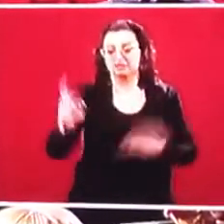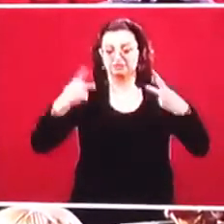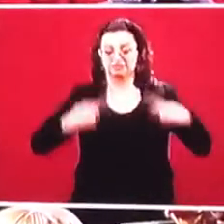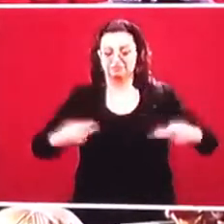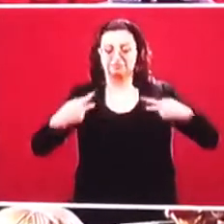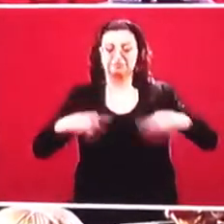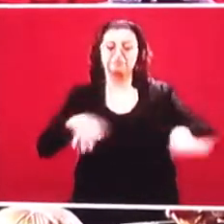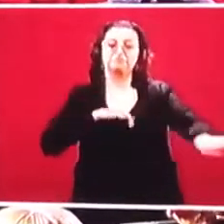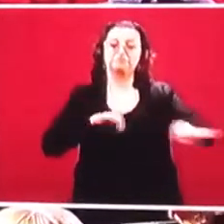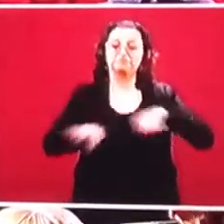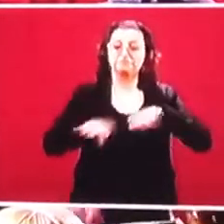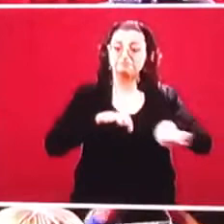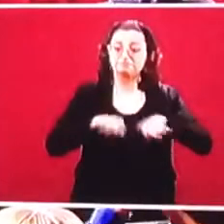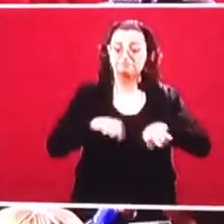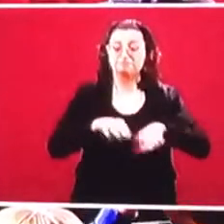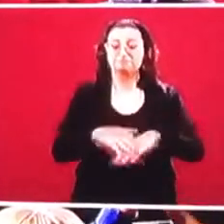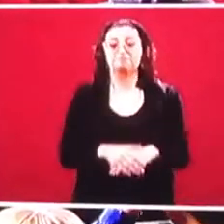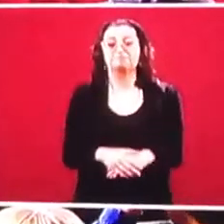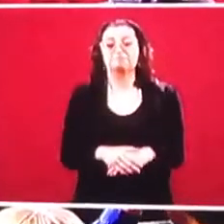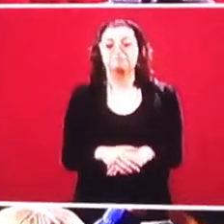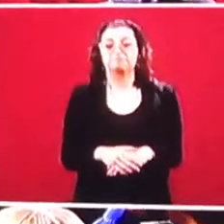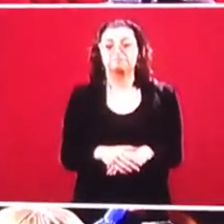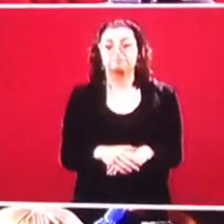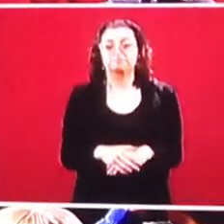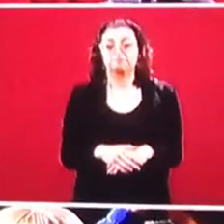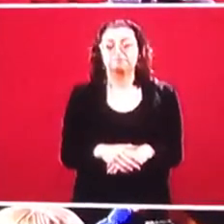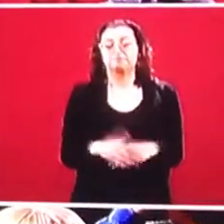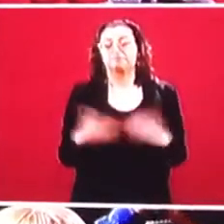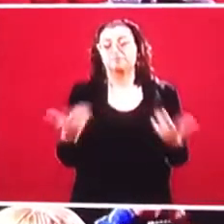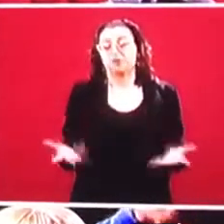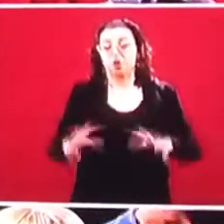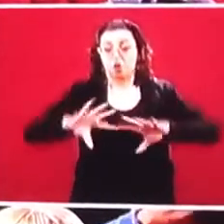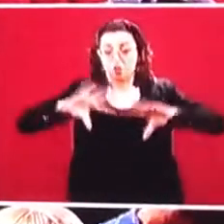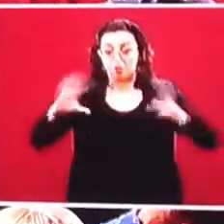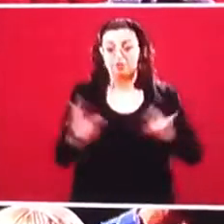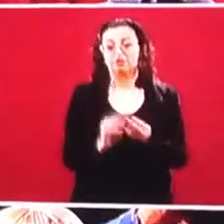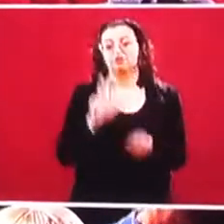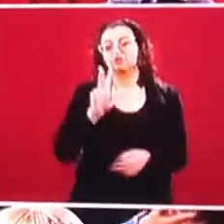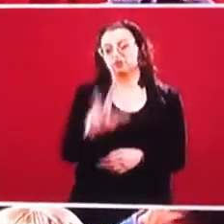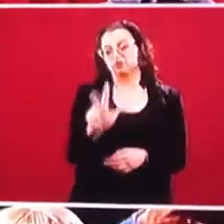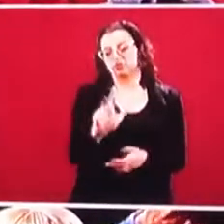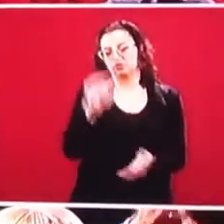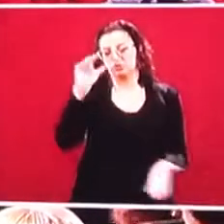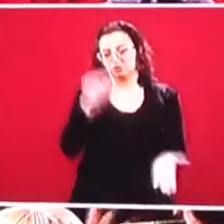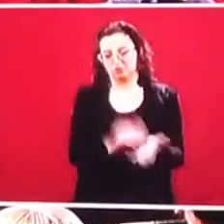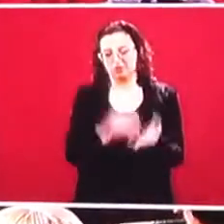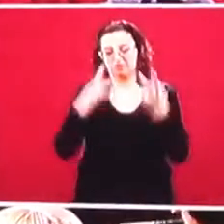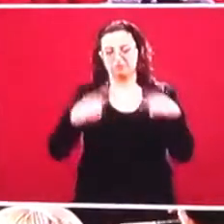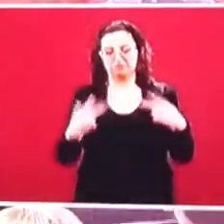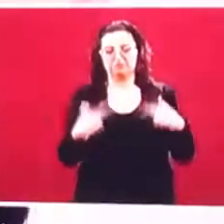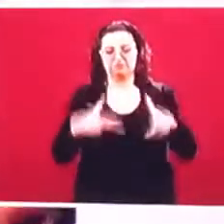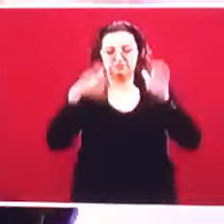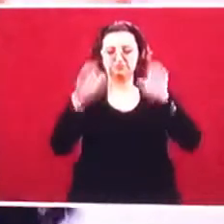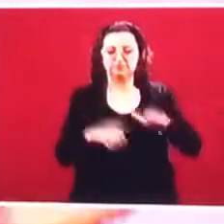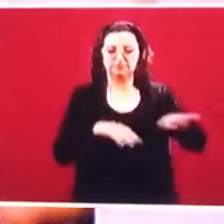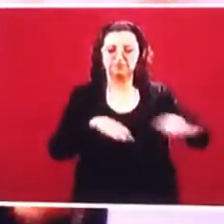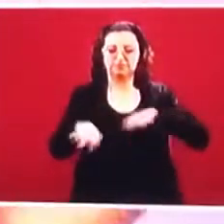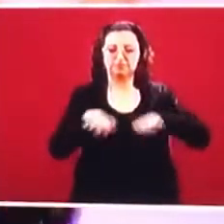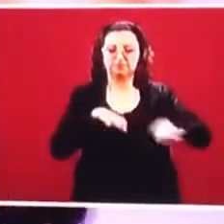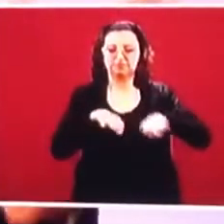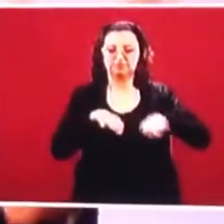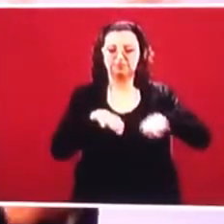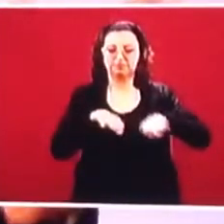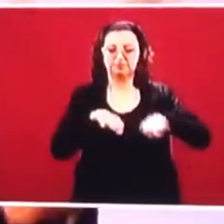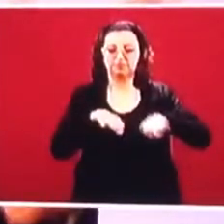Facebook. Y por esa razón es que hoy estoy haciéndolo. Y en lugar de estar, insisto, pues viendo series o películas, mejor vamos